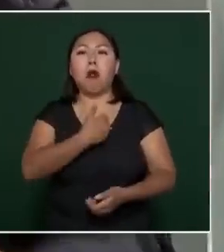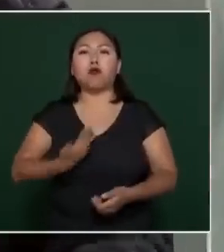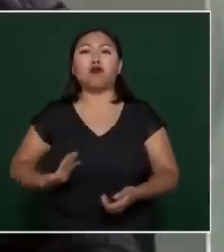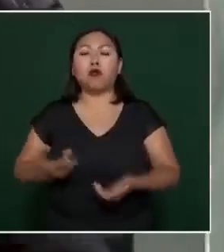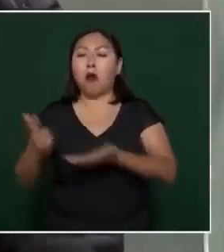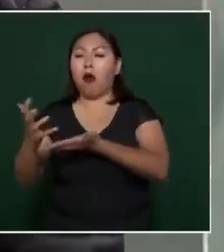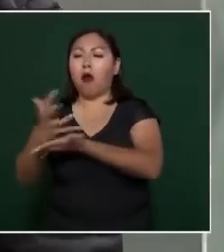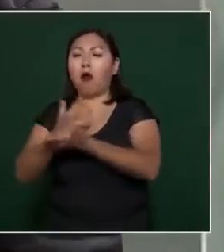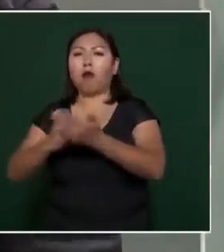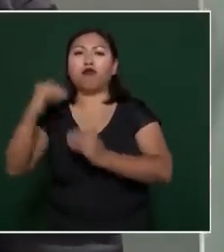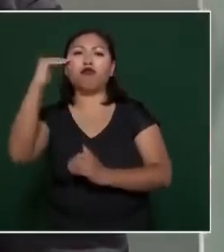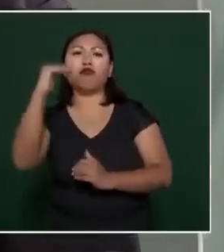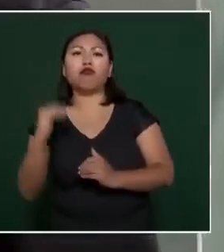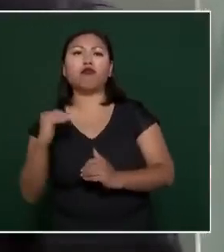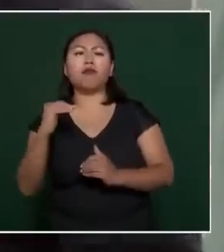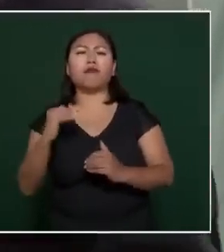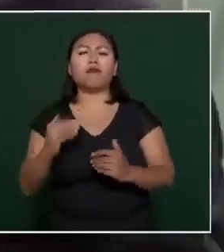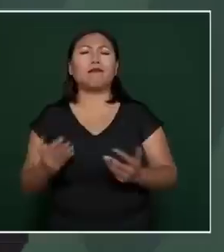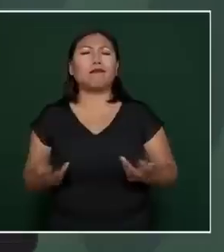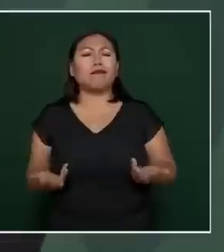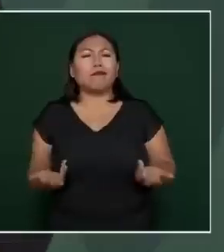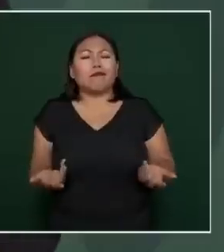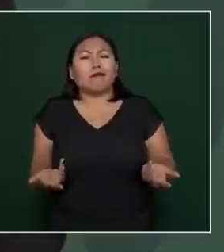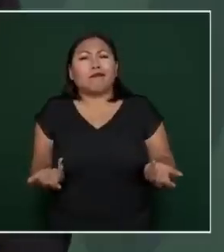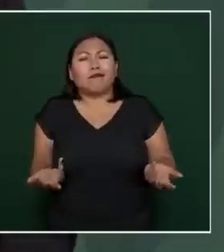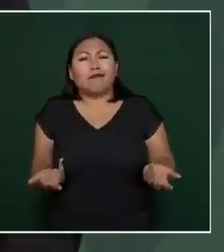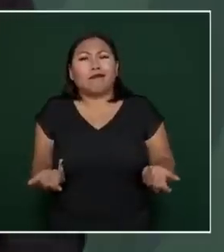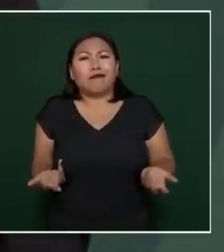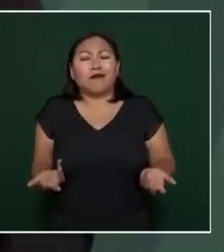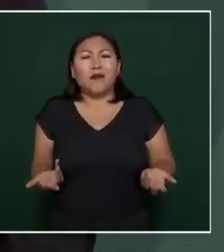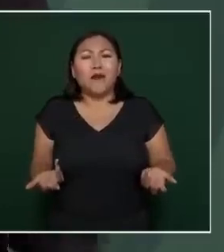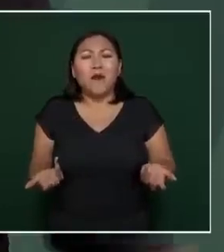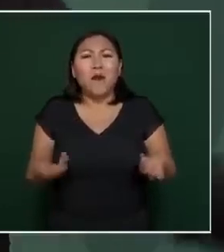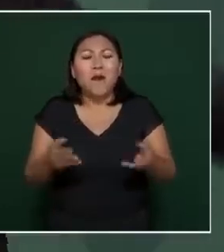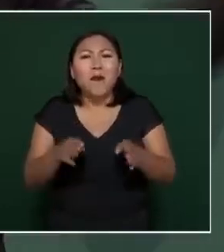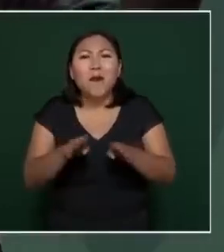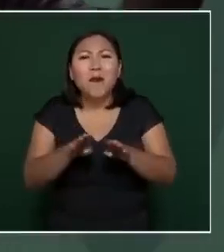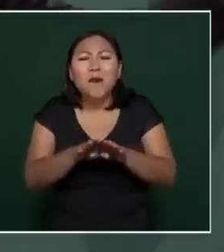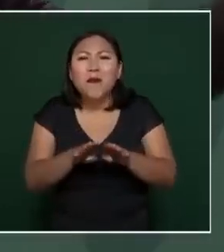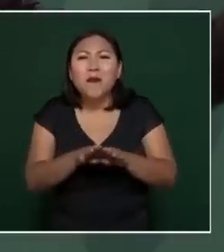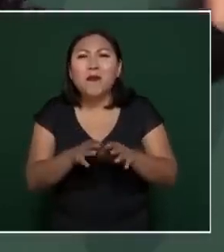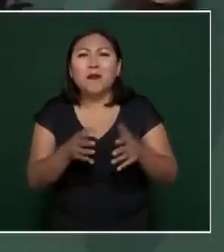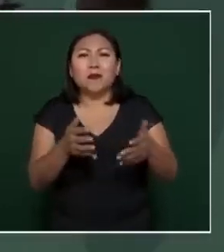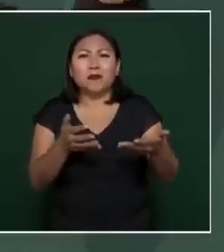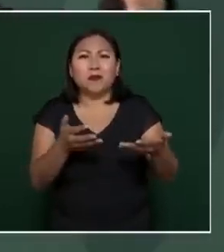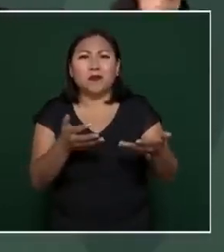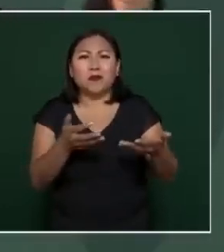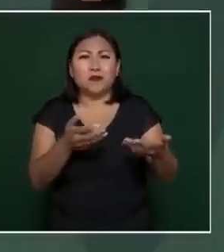un gremio